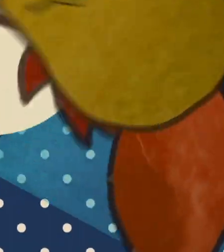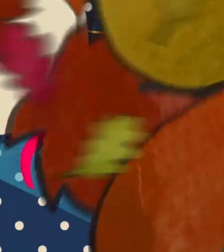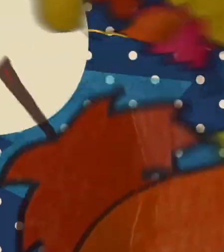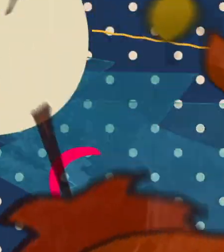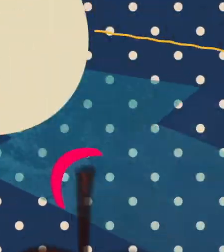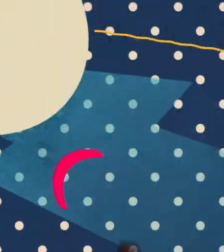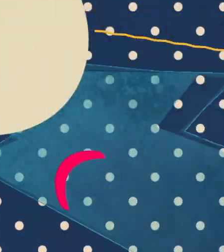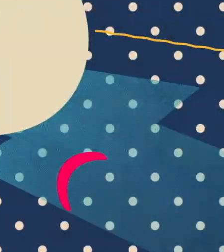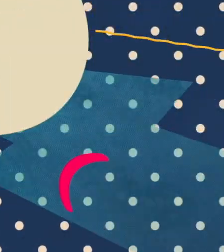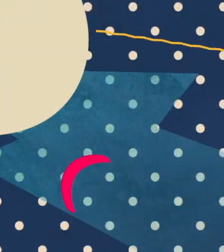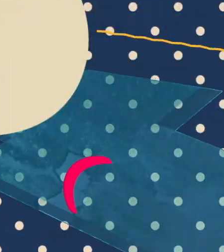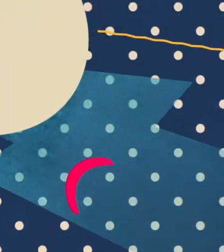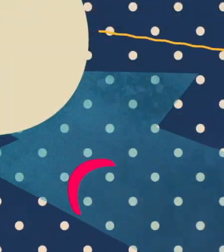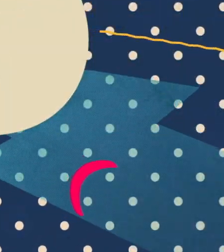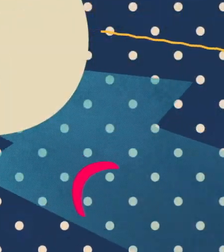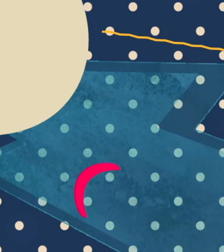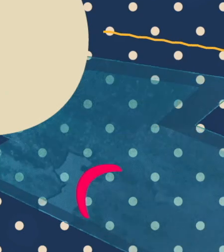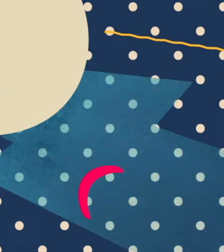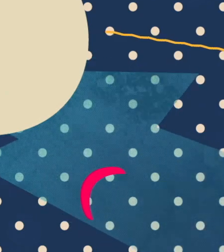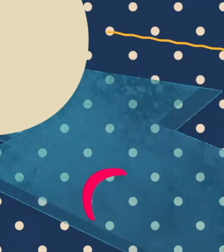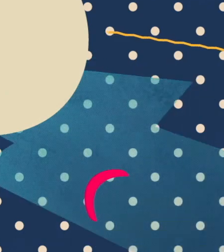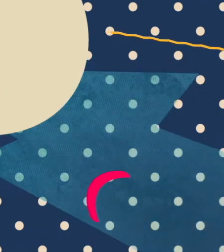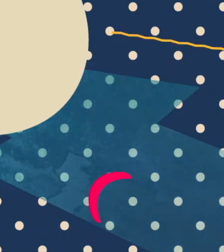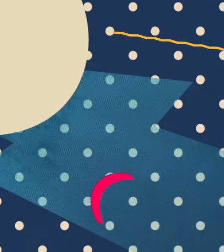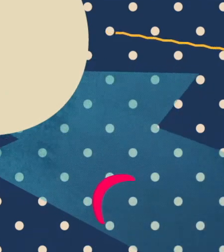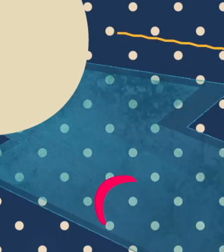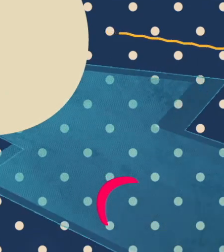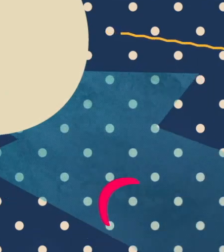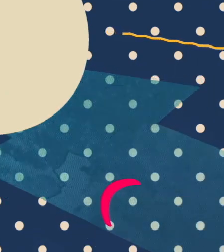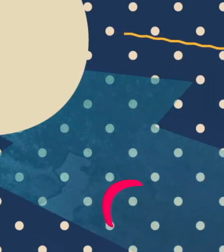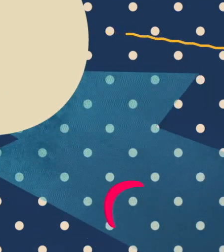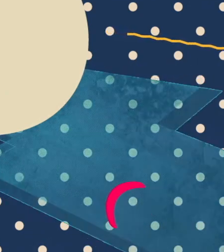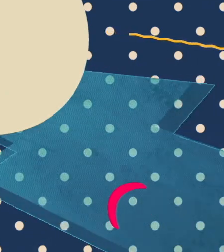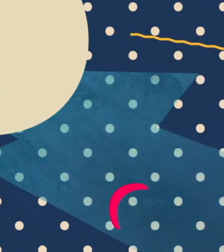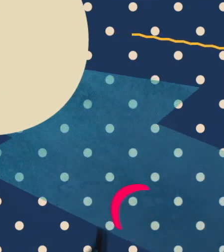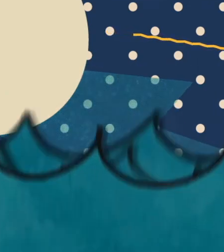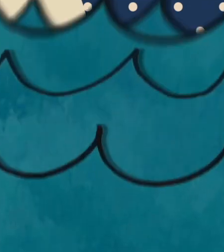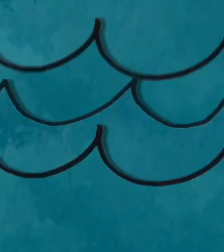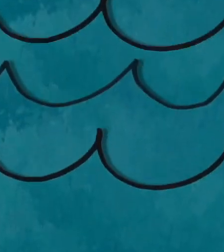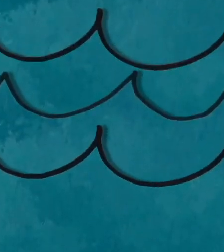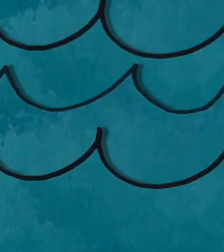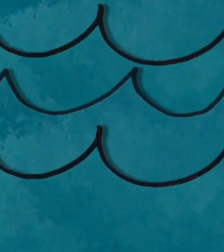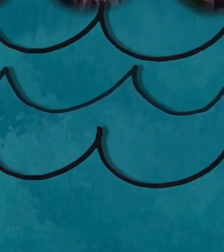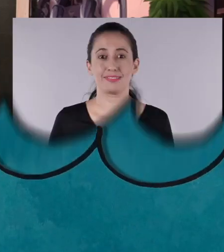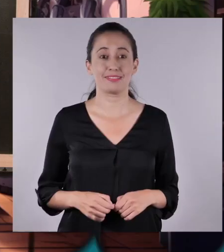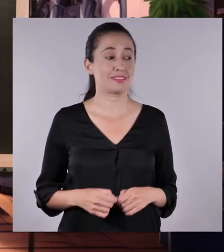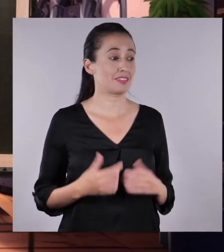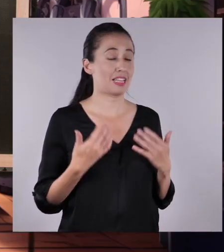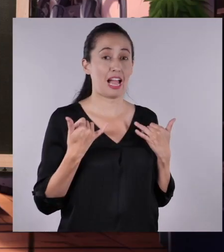En el capítulo de hoy, los deportistas de mi tierra linda.